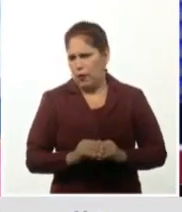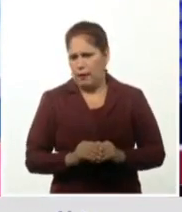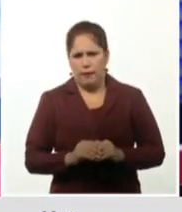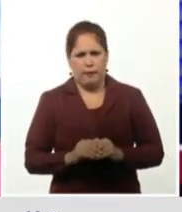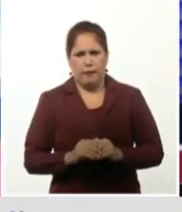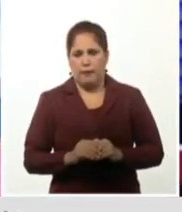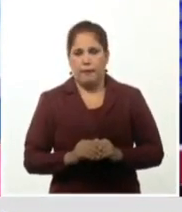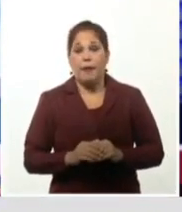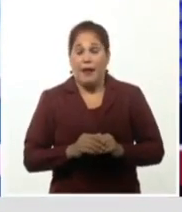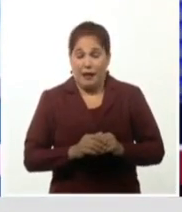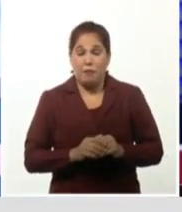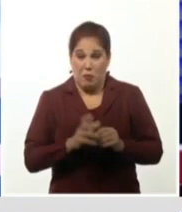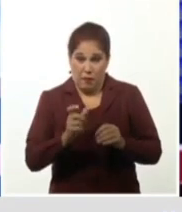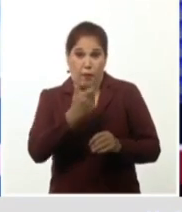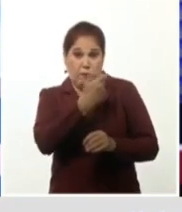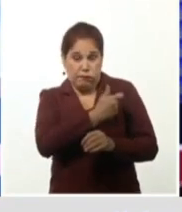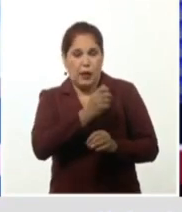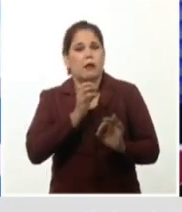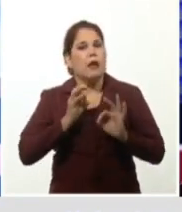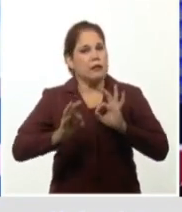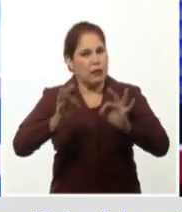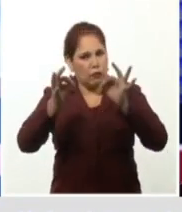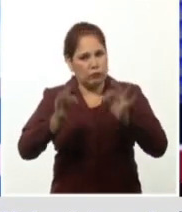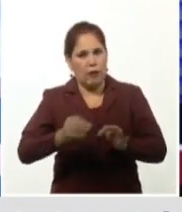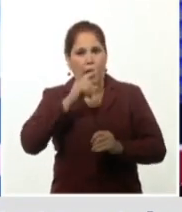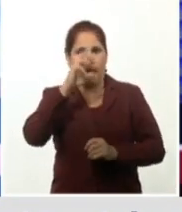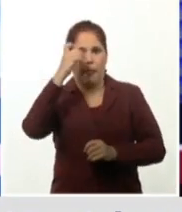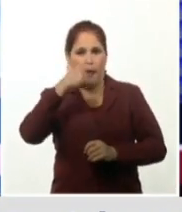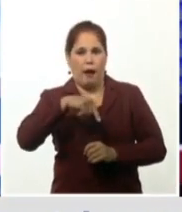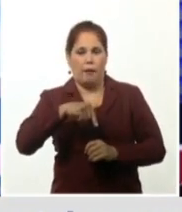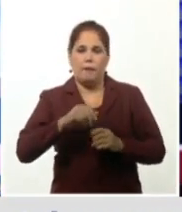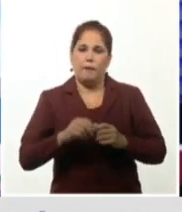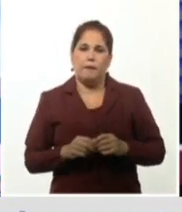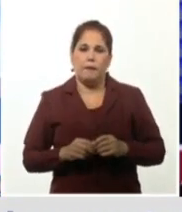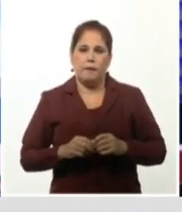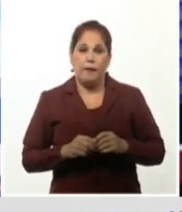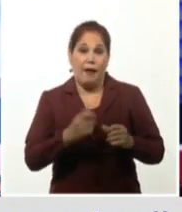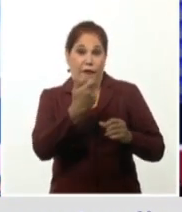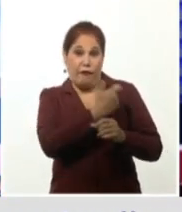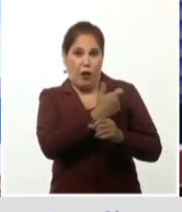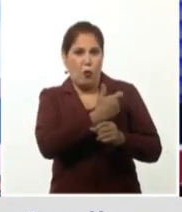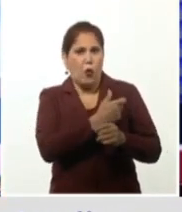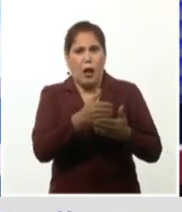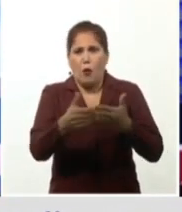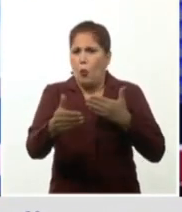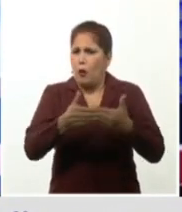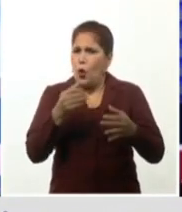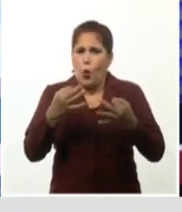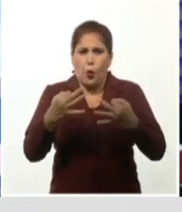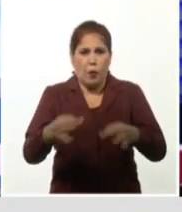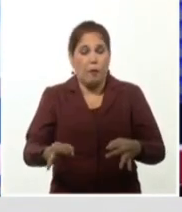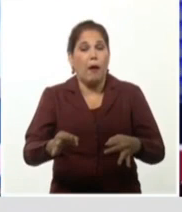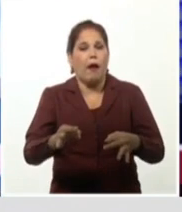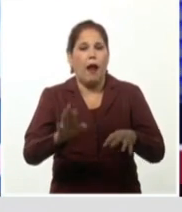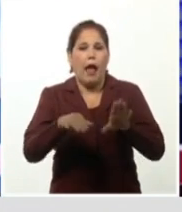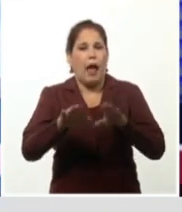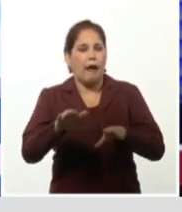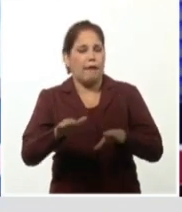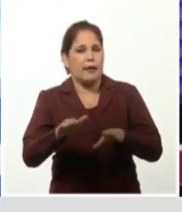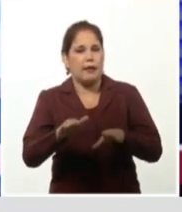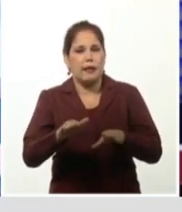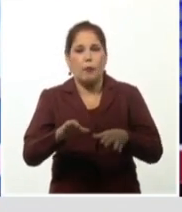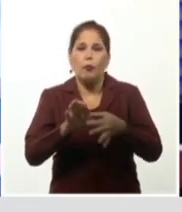de seguridad del estudio clínico fase 2, las vacunas, como cualquier medicamento, pueden ocurrir eventos adversos